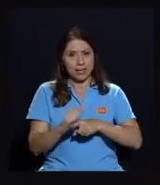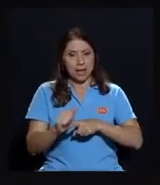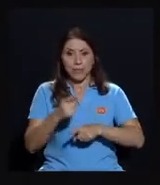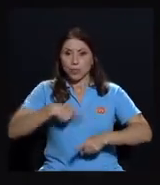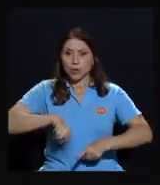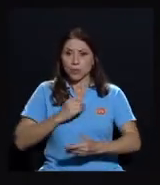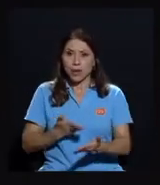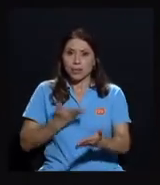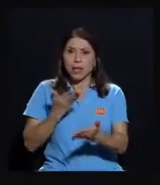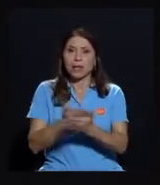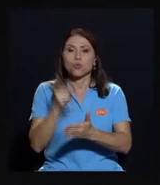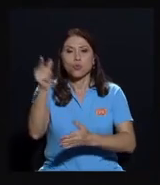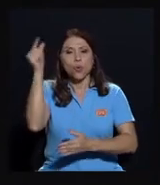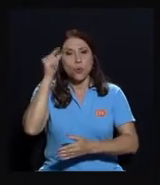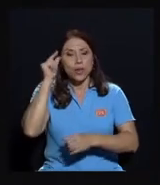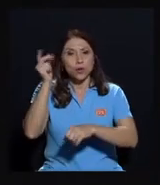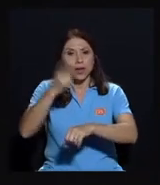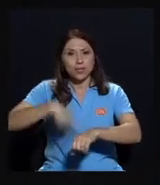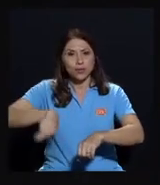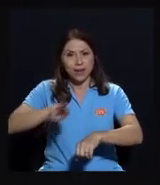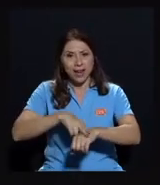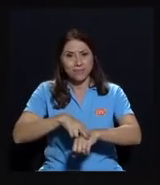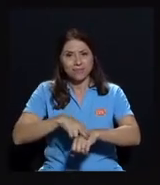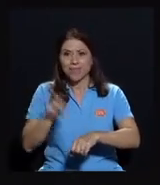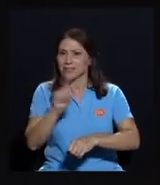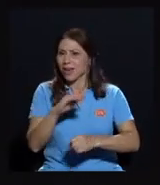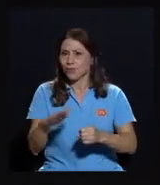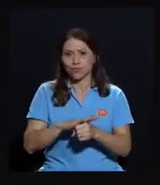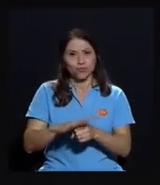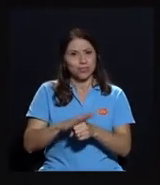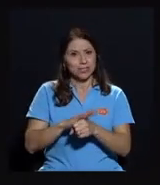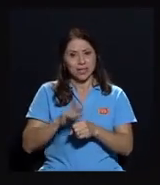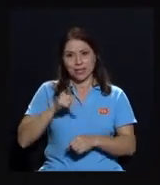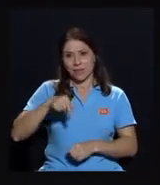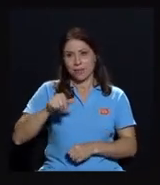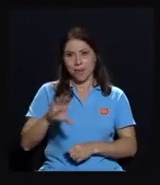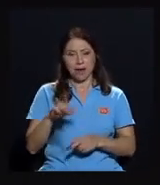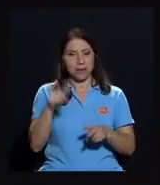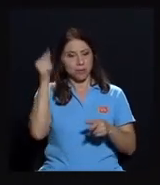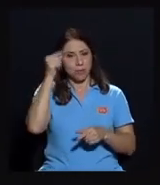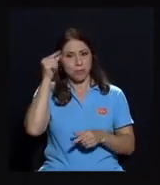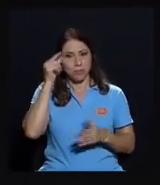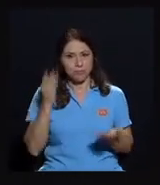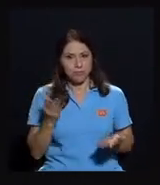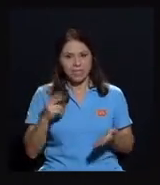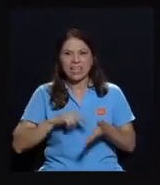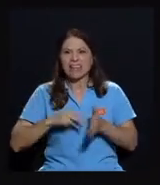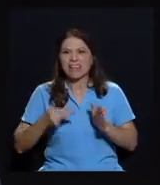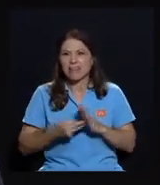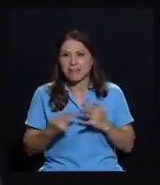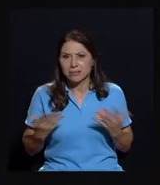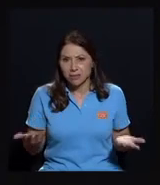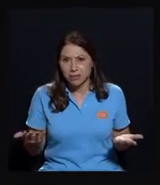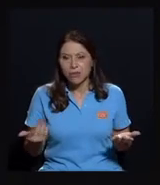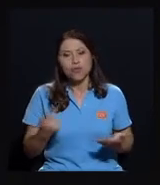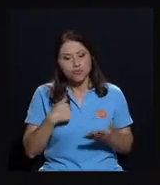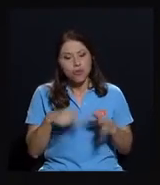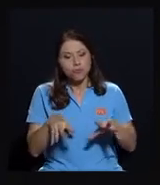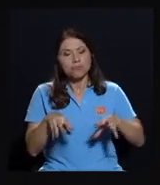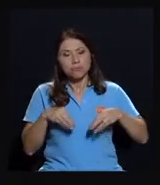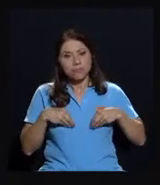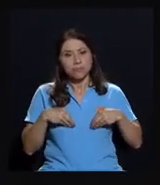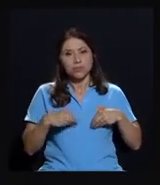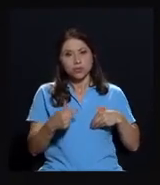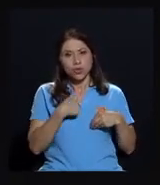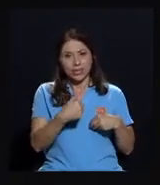por eso yo hablo ya nos ya no bastaría con un gobierno del partido acción ciudadana y eso qué quiere decir en efecto yo reconozco yo tendría